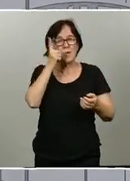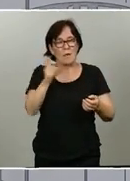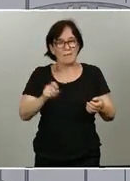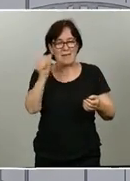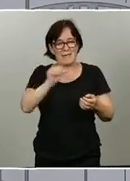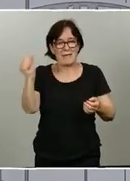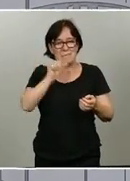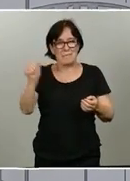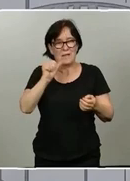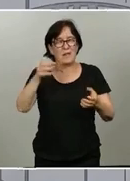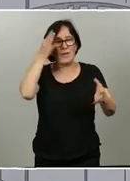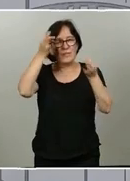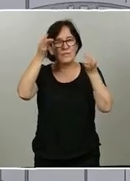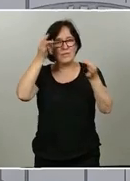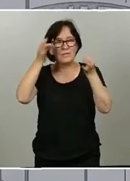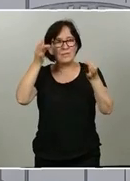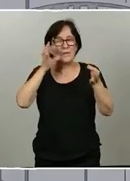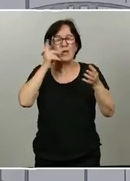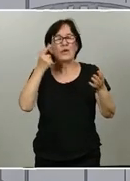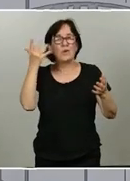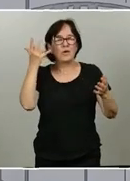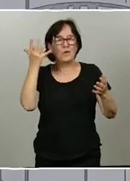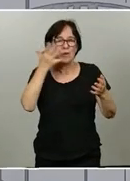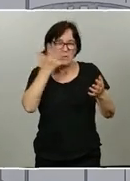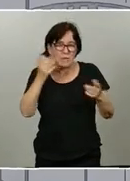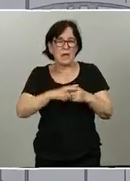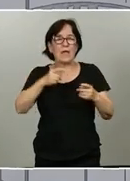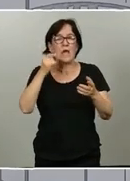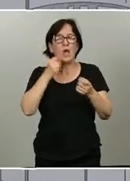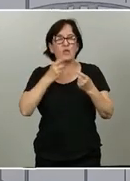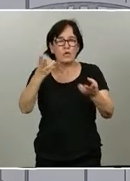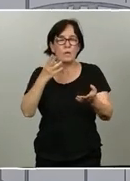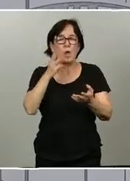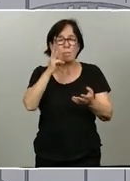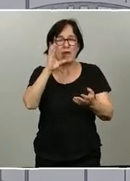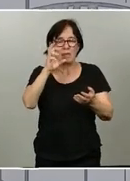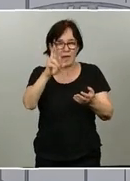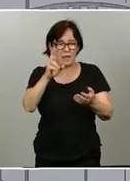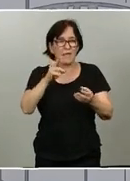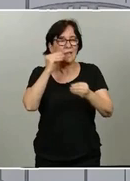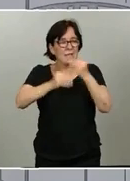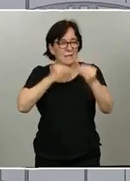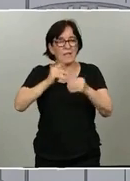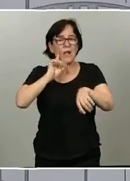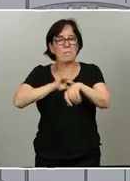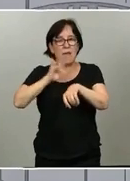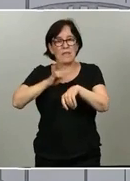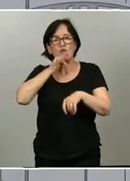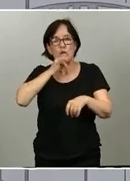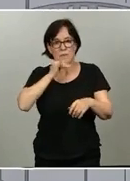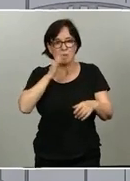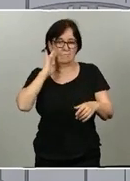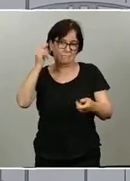los datos relacionados con los casos sospechosos el número de peces que se realizan y los pacientes que todavía están hospitalizados